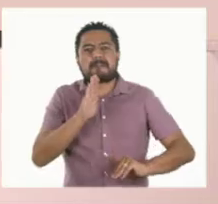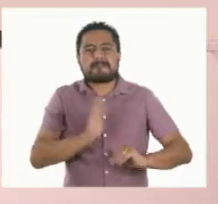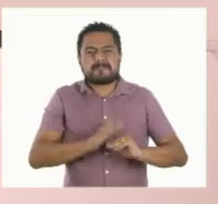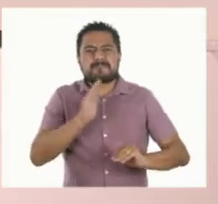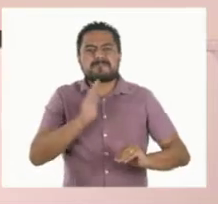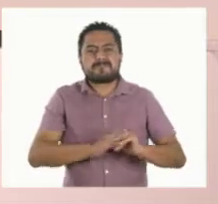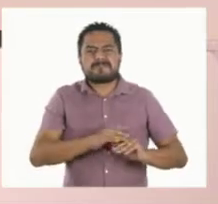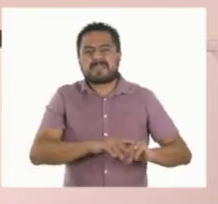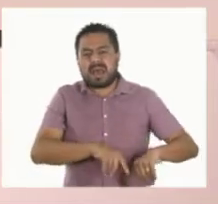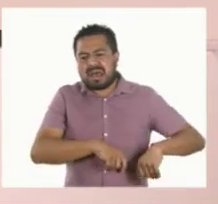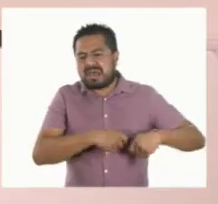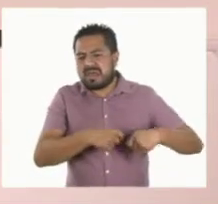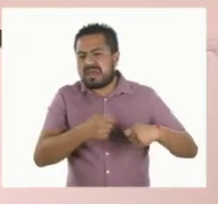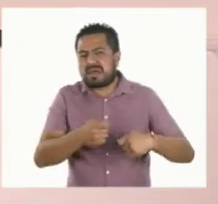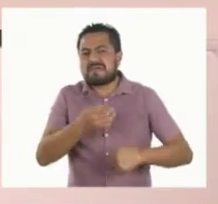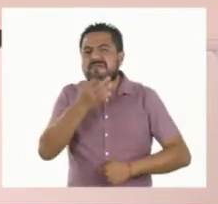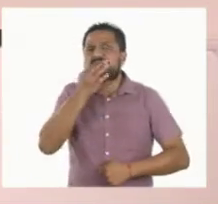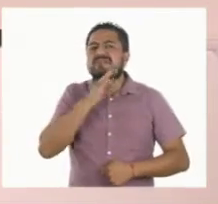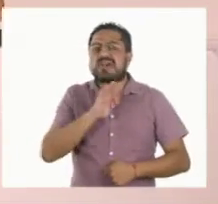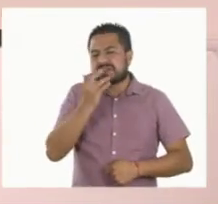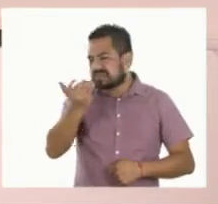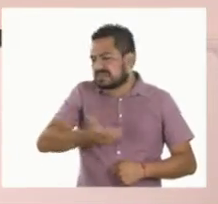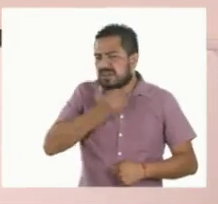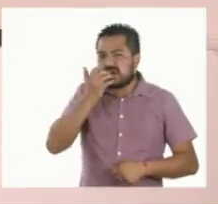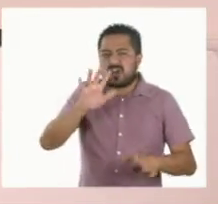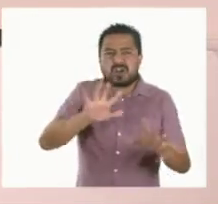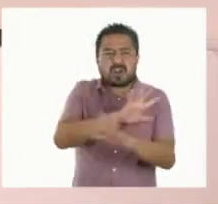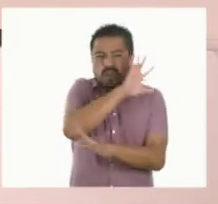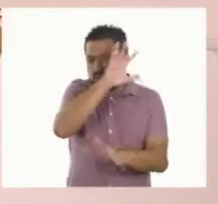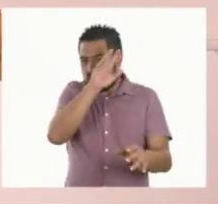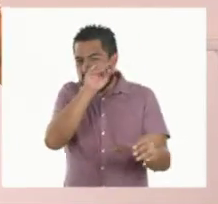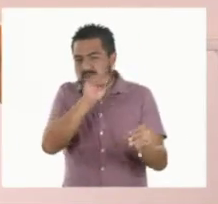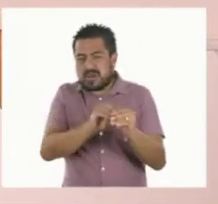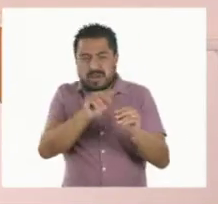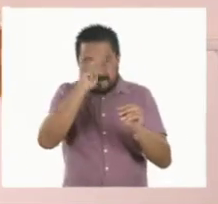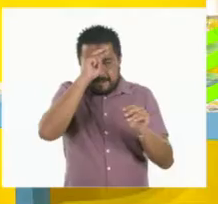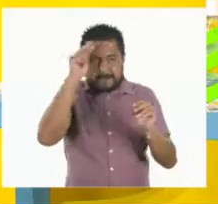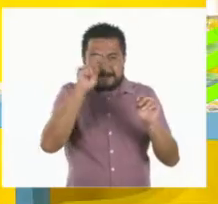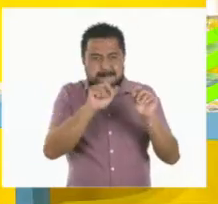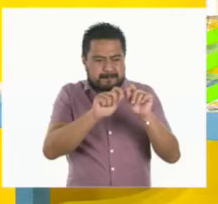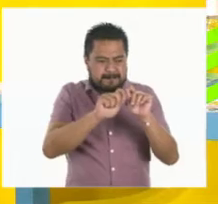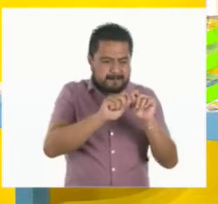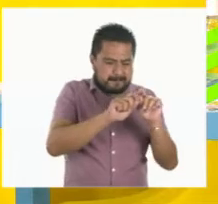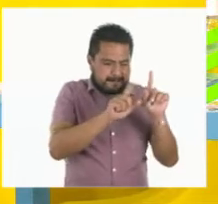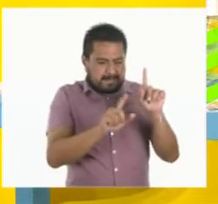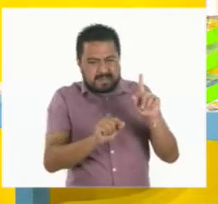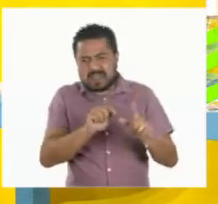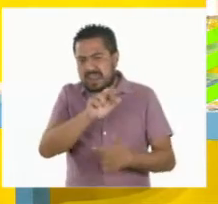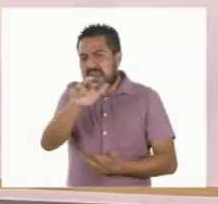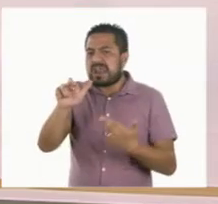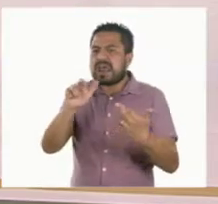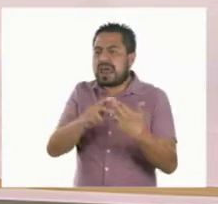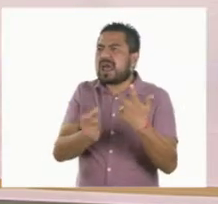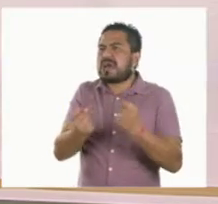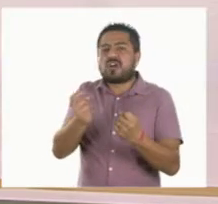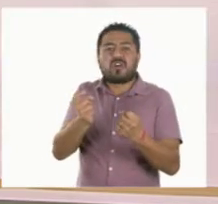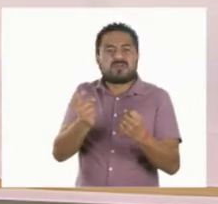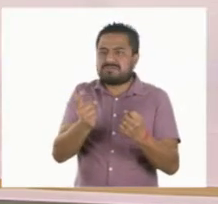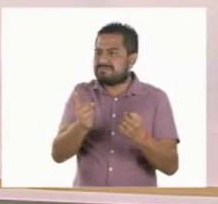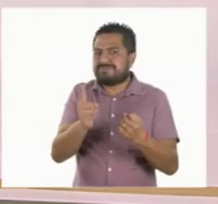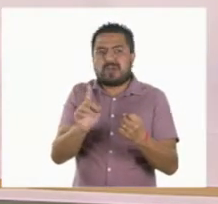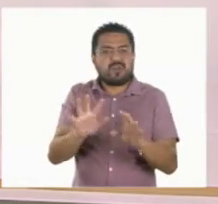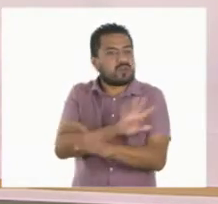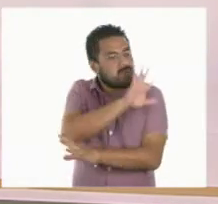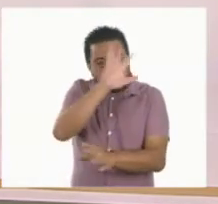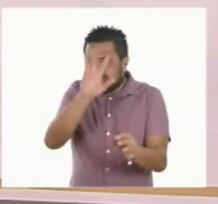se ha pasado ya a nuestras fiestas tradicionales de todo México, no de ciertas regiones, sino prácticamente en todas las